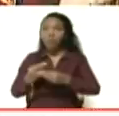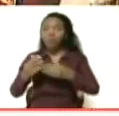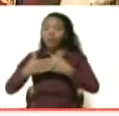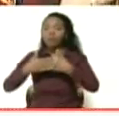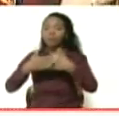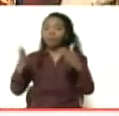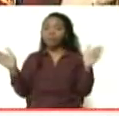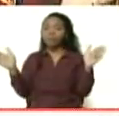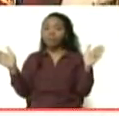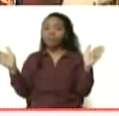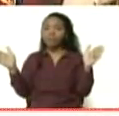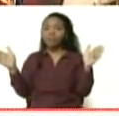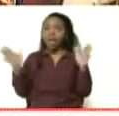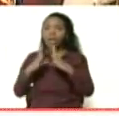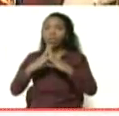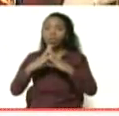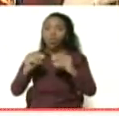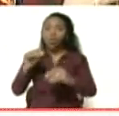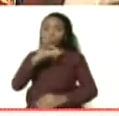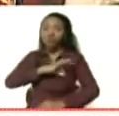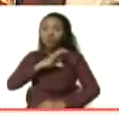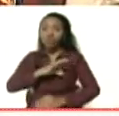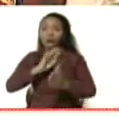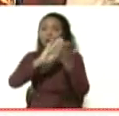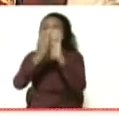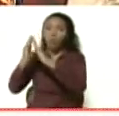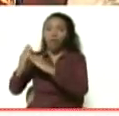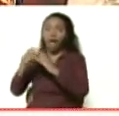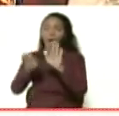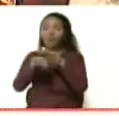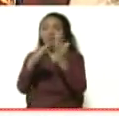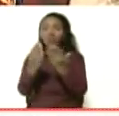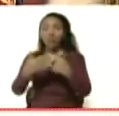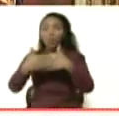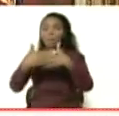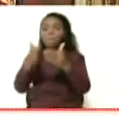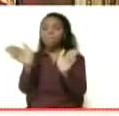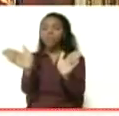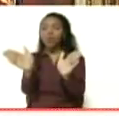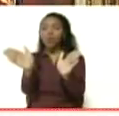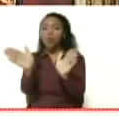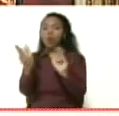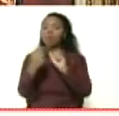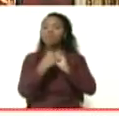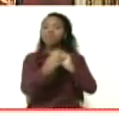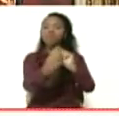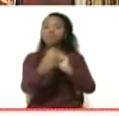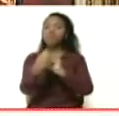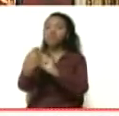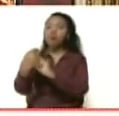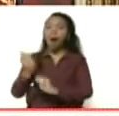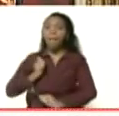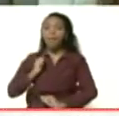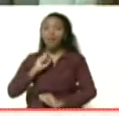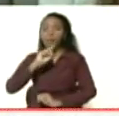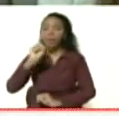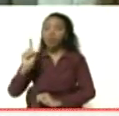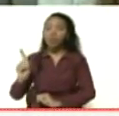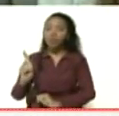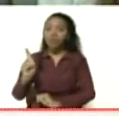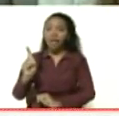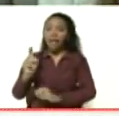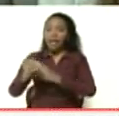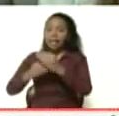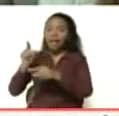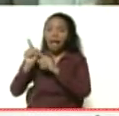abierto a la sociedad y al mundo. Abierto. Aprovecho la pregunta de Brian para hacer